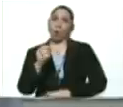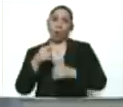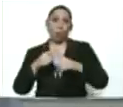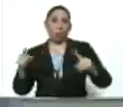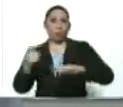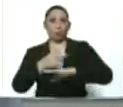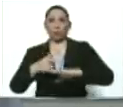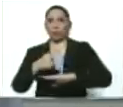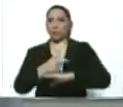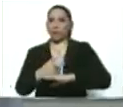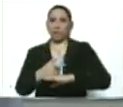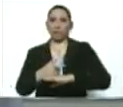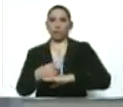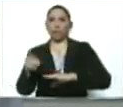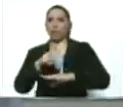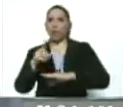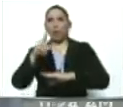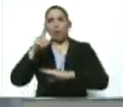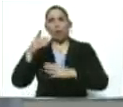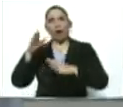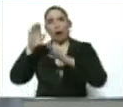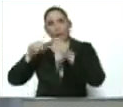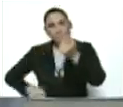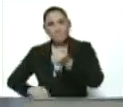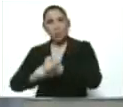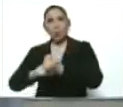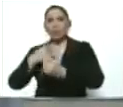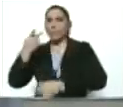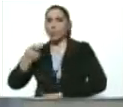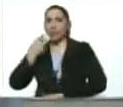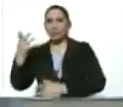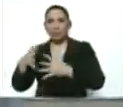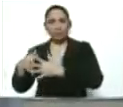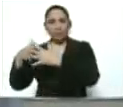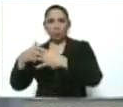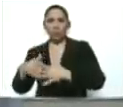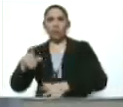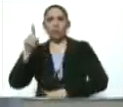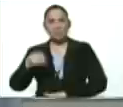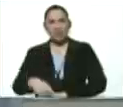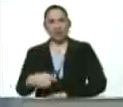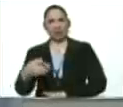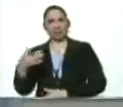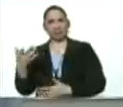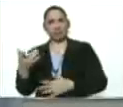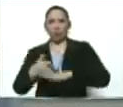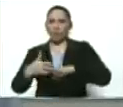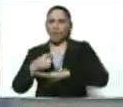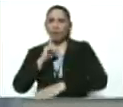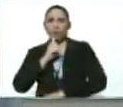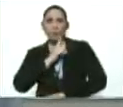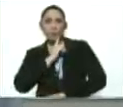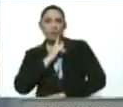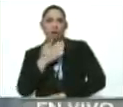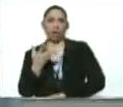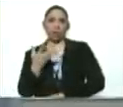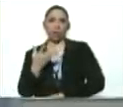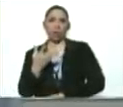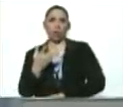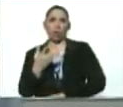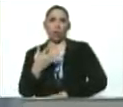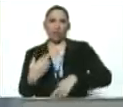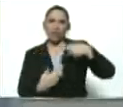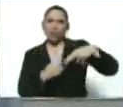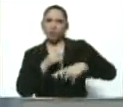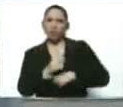no afecta a las políticas exteriores de los Estados Unidos de América, particularmente gobiernos denominados de izquierda, vemos cómo